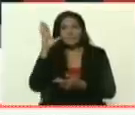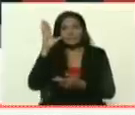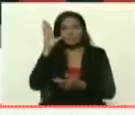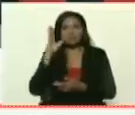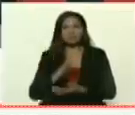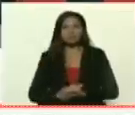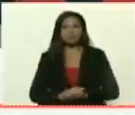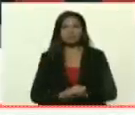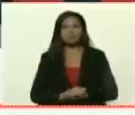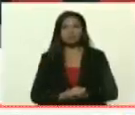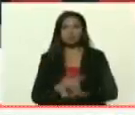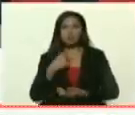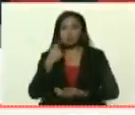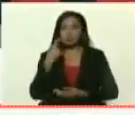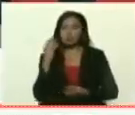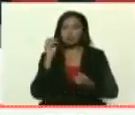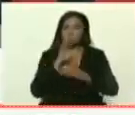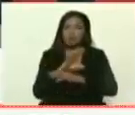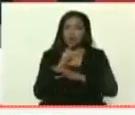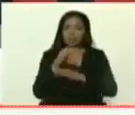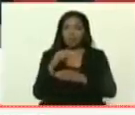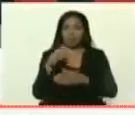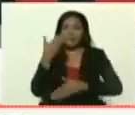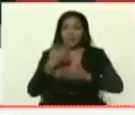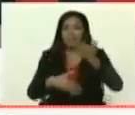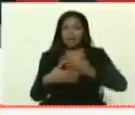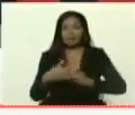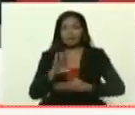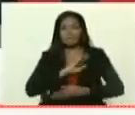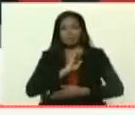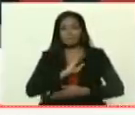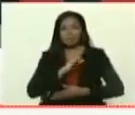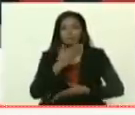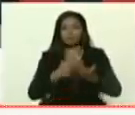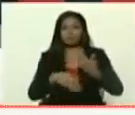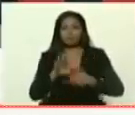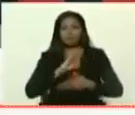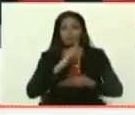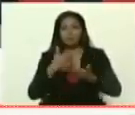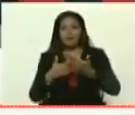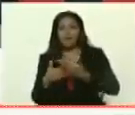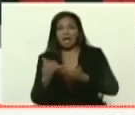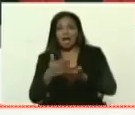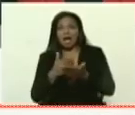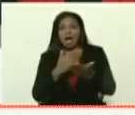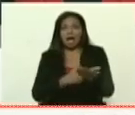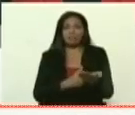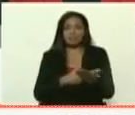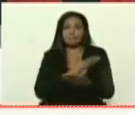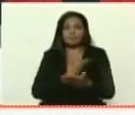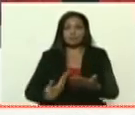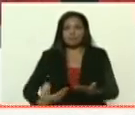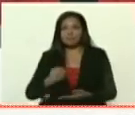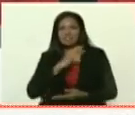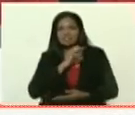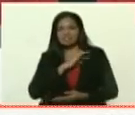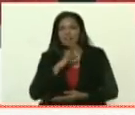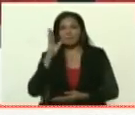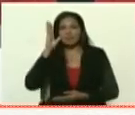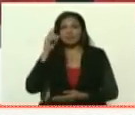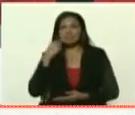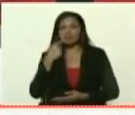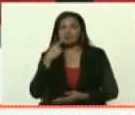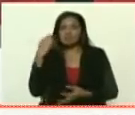Y yo estoy enviando una carta personal a la expresidenta Bachelet diciéndole varias